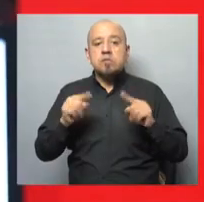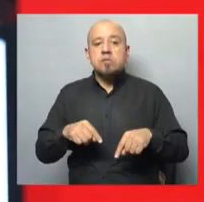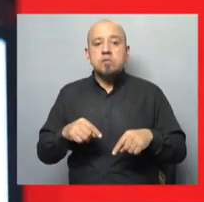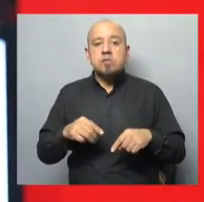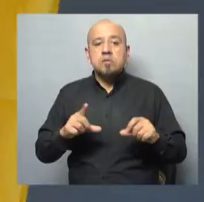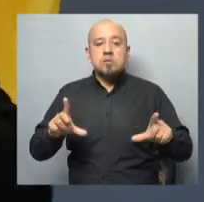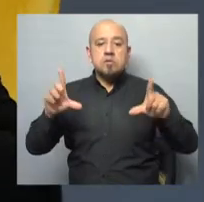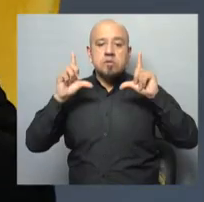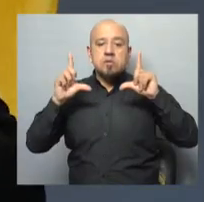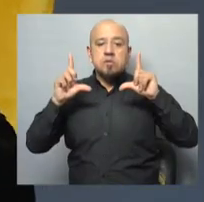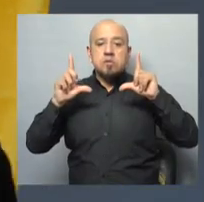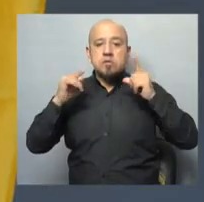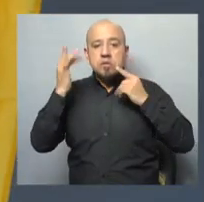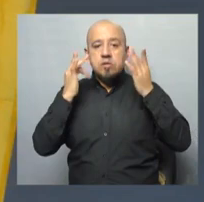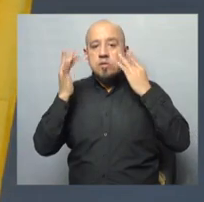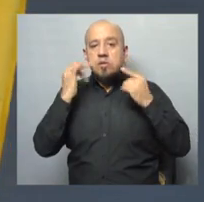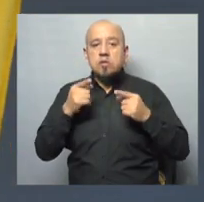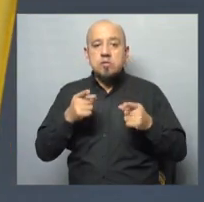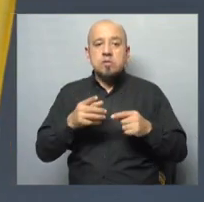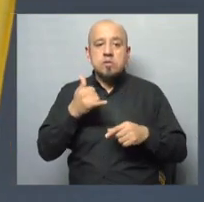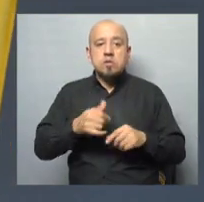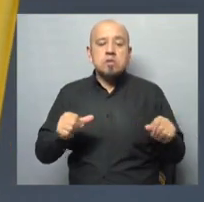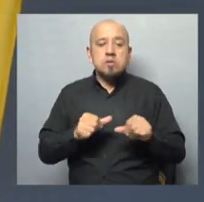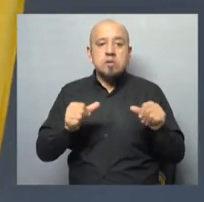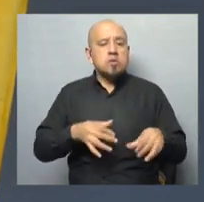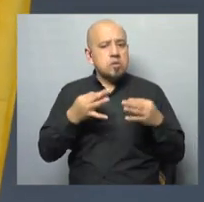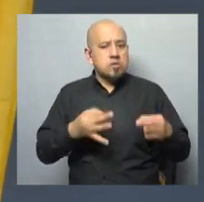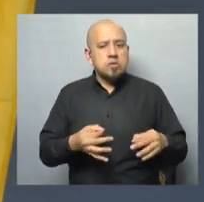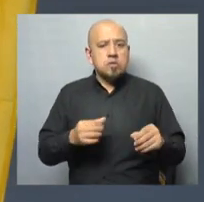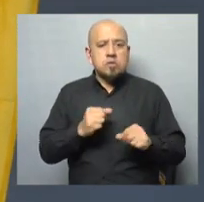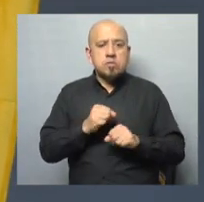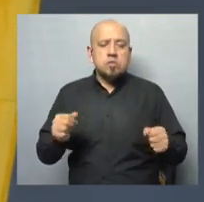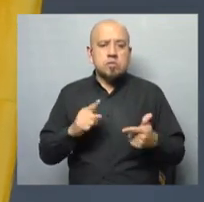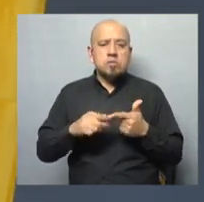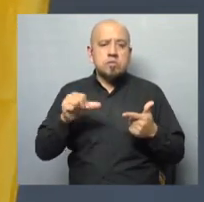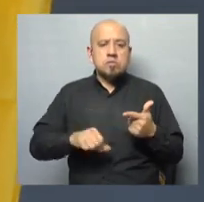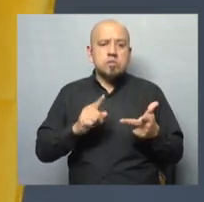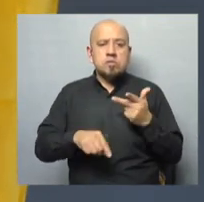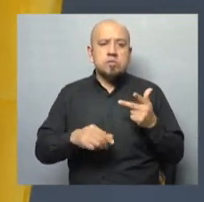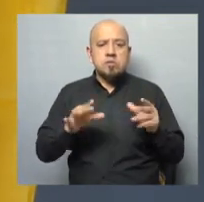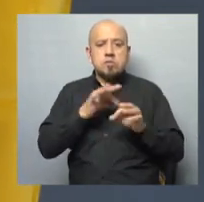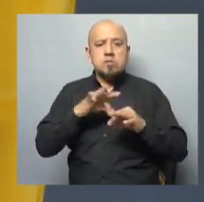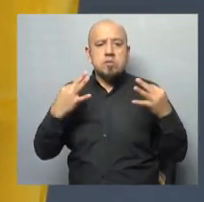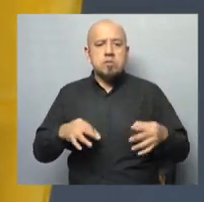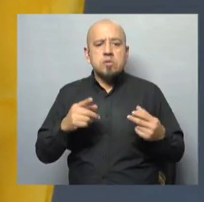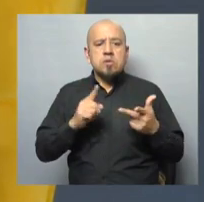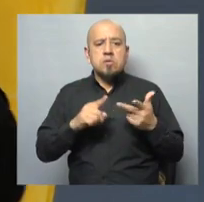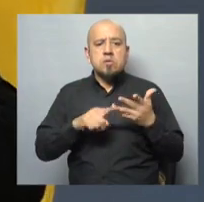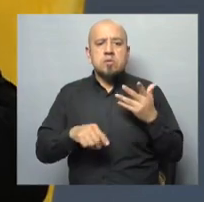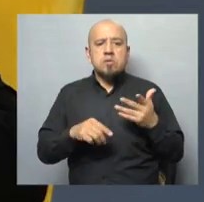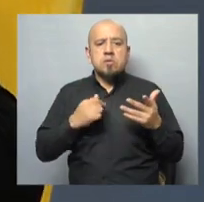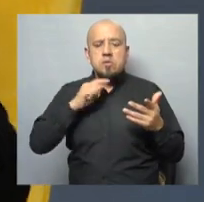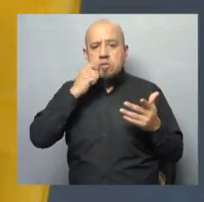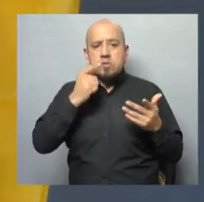imagen que se tiene del artista hay que hacerlo bien no te puede ir mal tienes que estar perfecto y me tiene que gustar